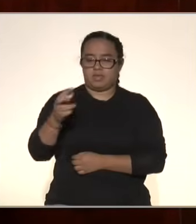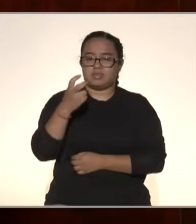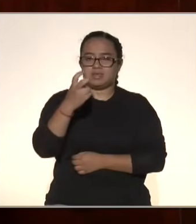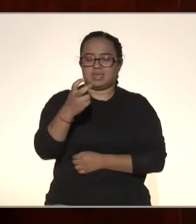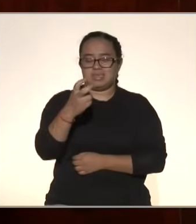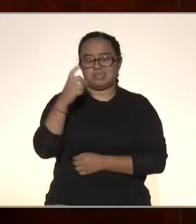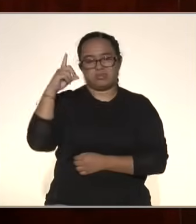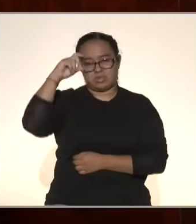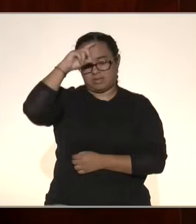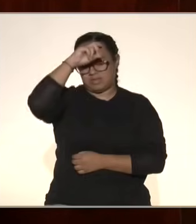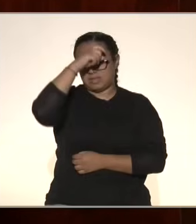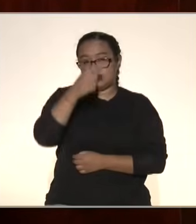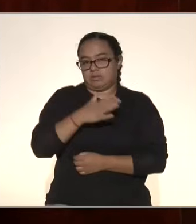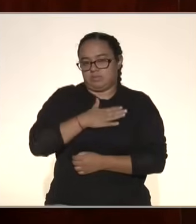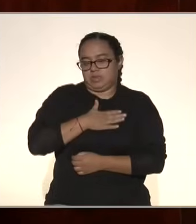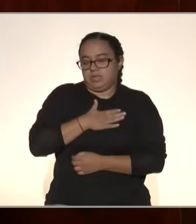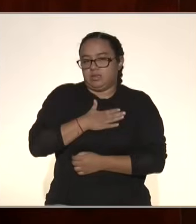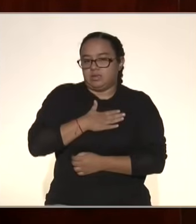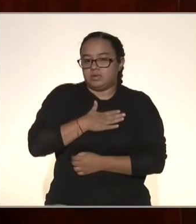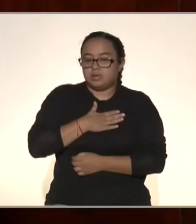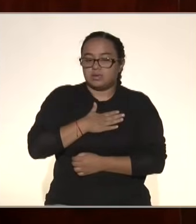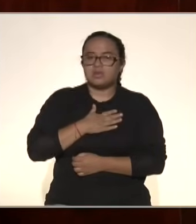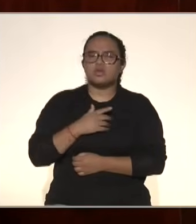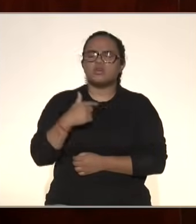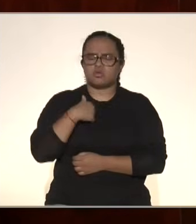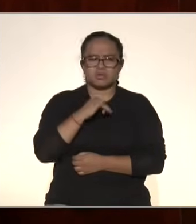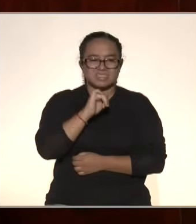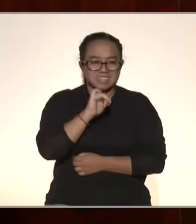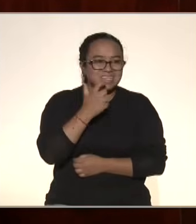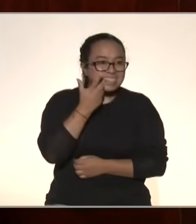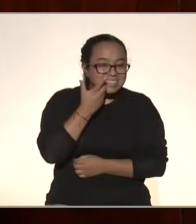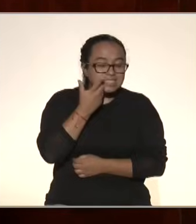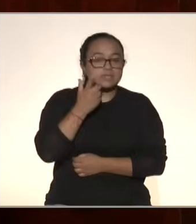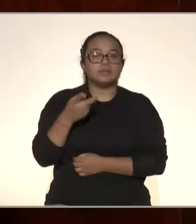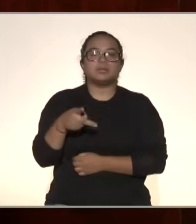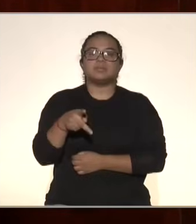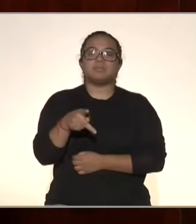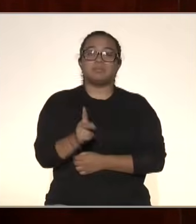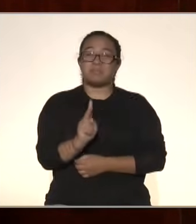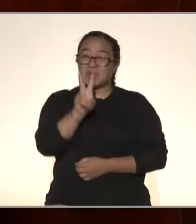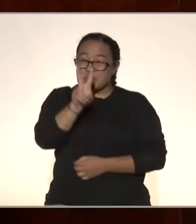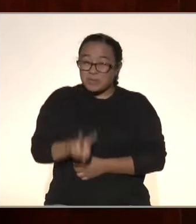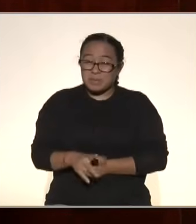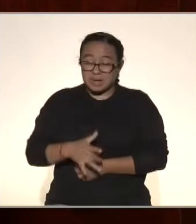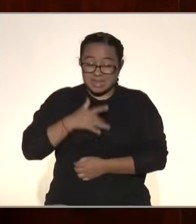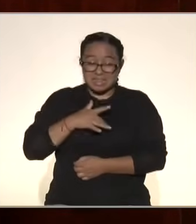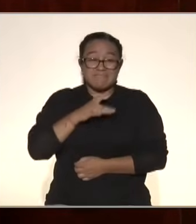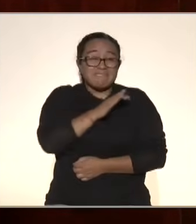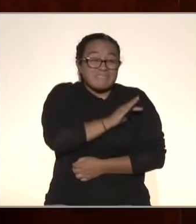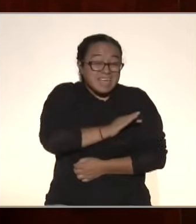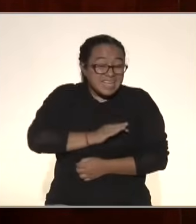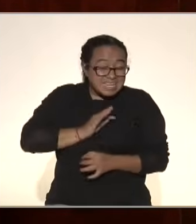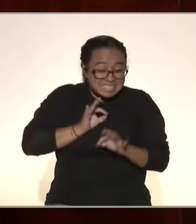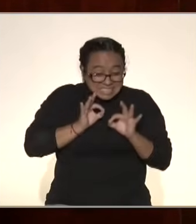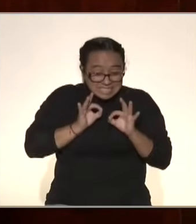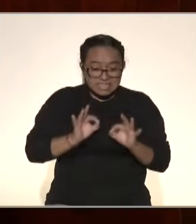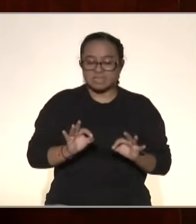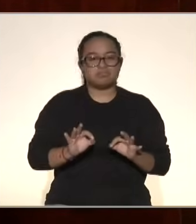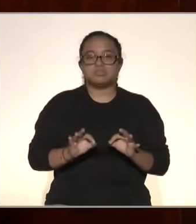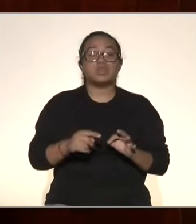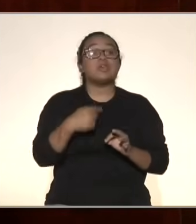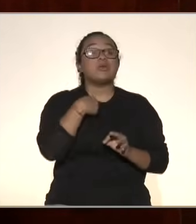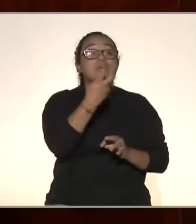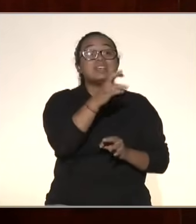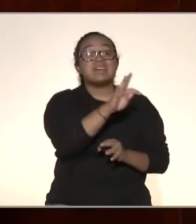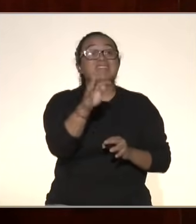especialmente complicadas para mí. Pretendo tener toda la disposición, pero no he conseguido sentir esa felicidad genuina ni espero que lleguen esas